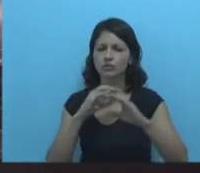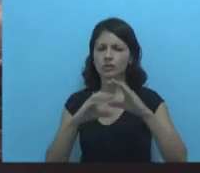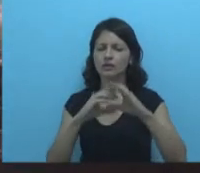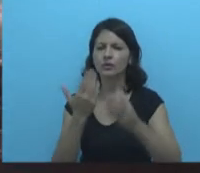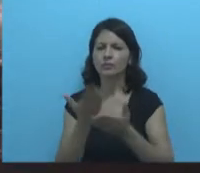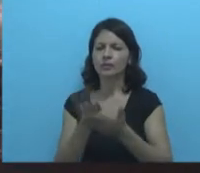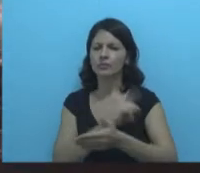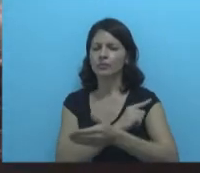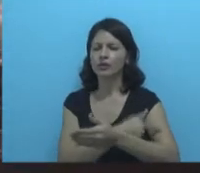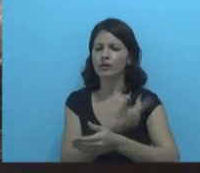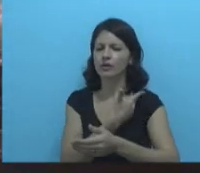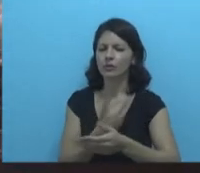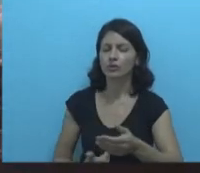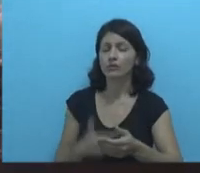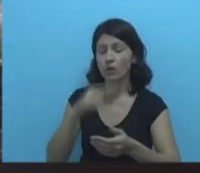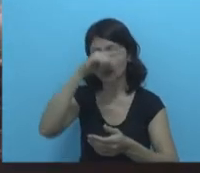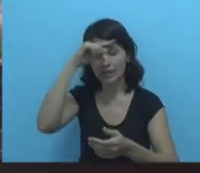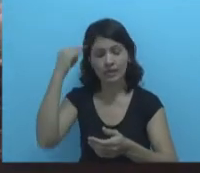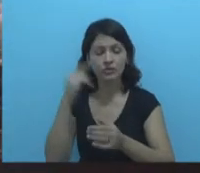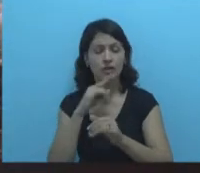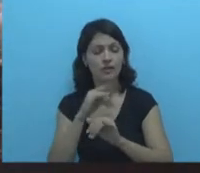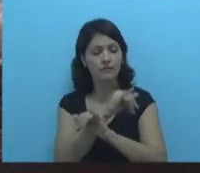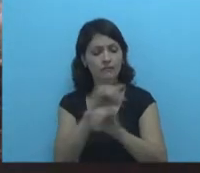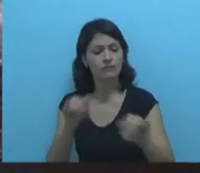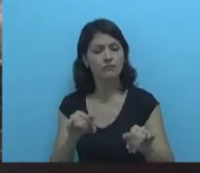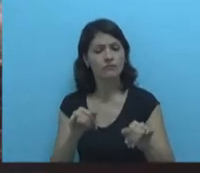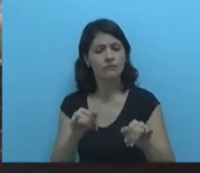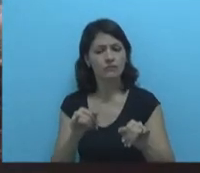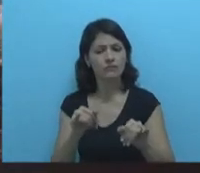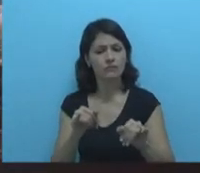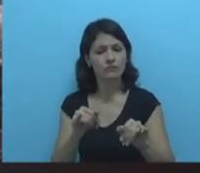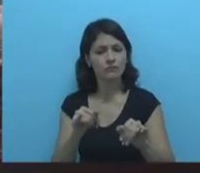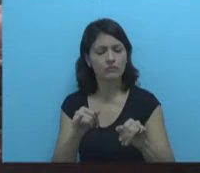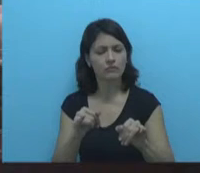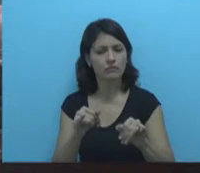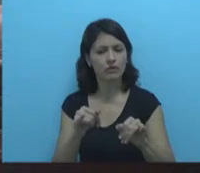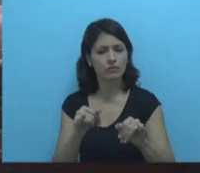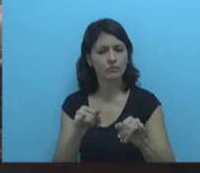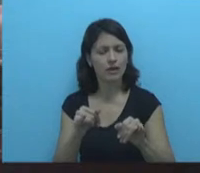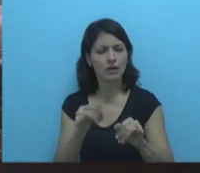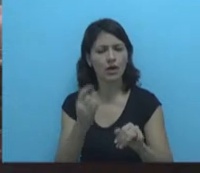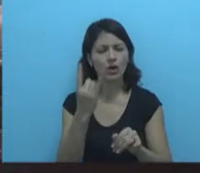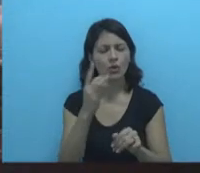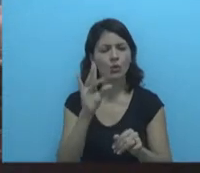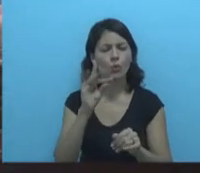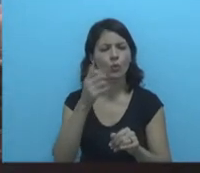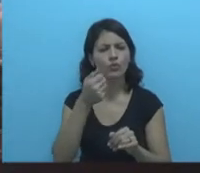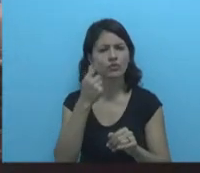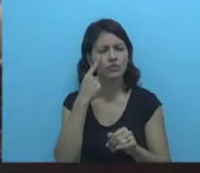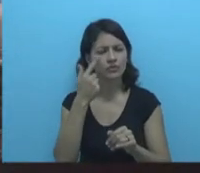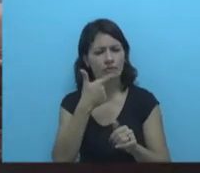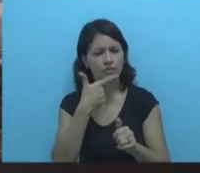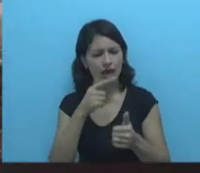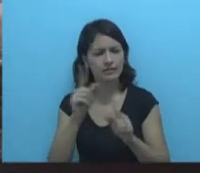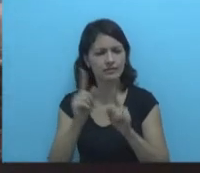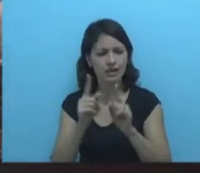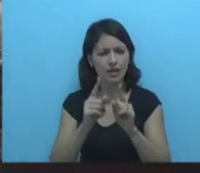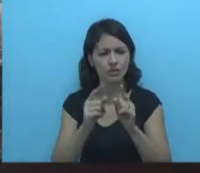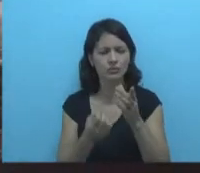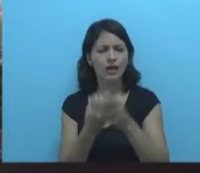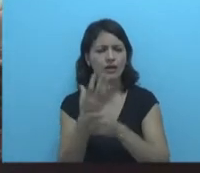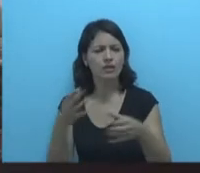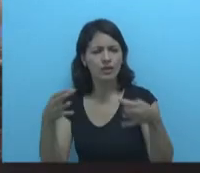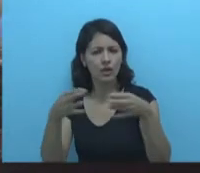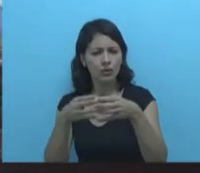Poder Ejecutivo Nacional disponga informe respecto de las unidades de atención integral, UDAIS, y oficinas de la Administración Nacional de Seguridad